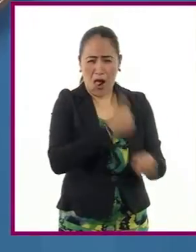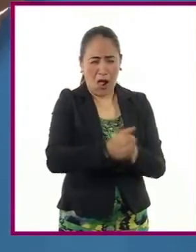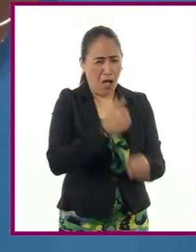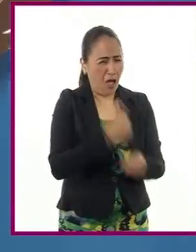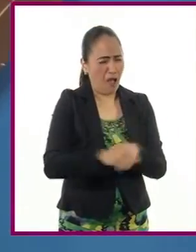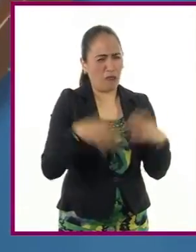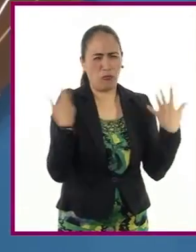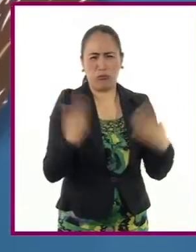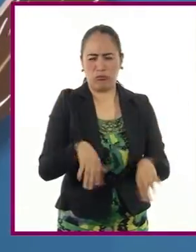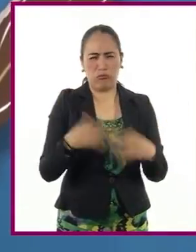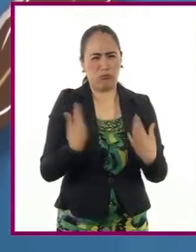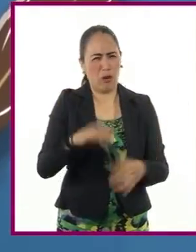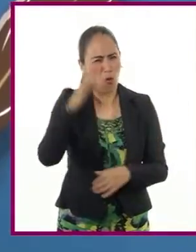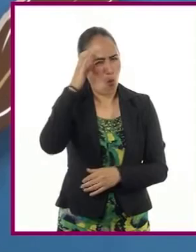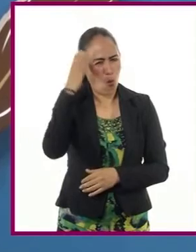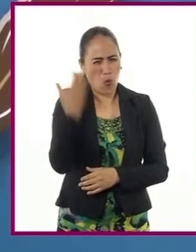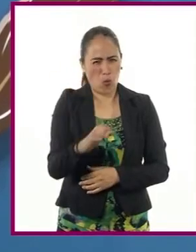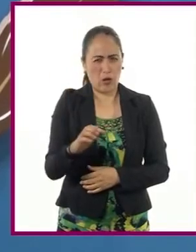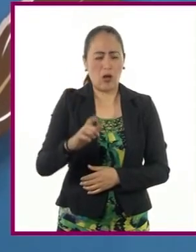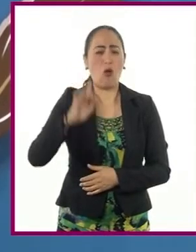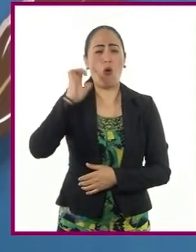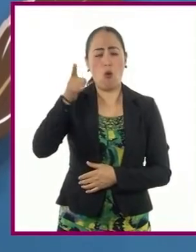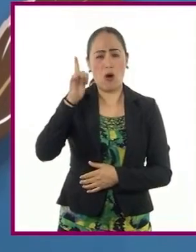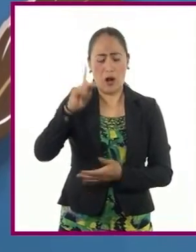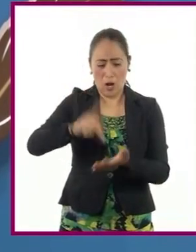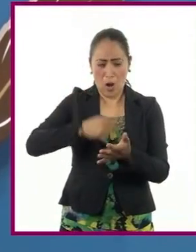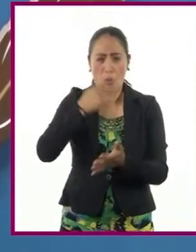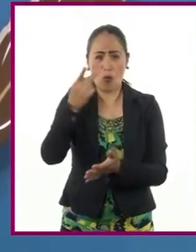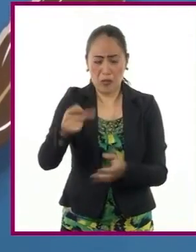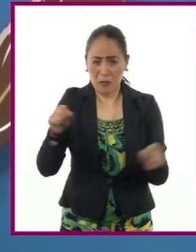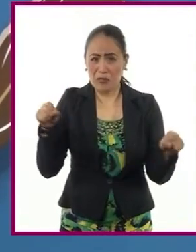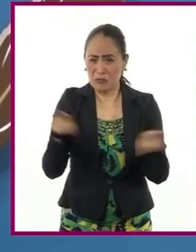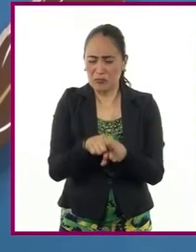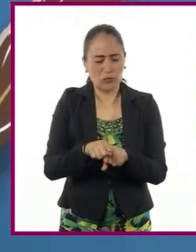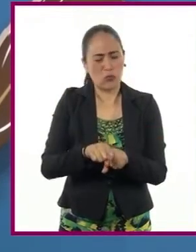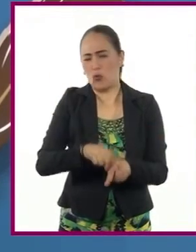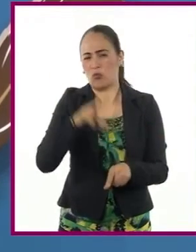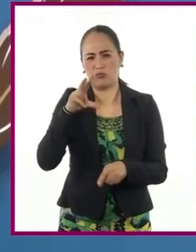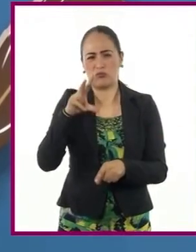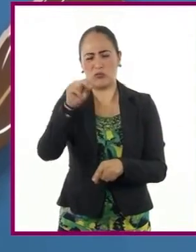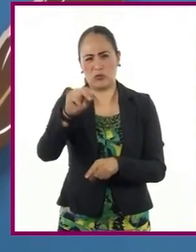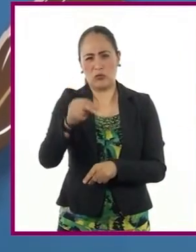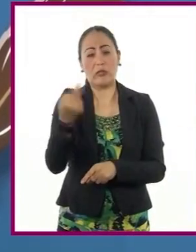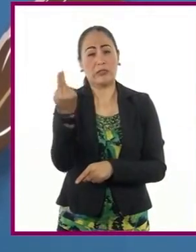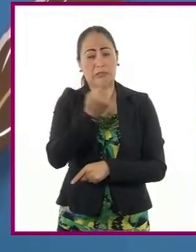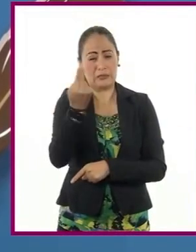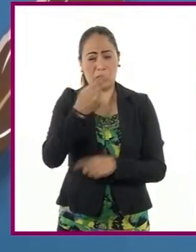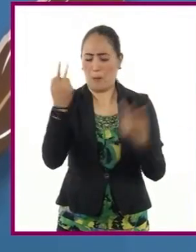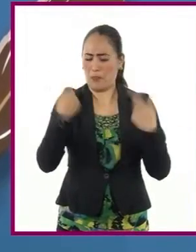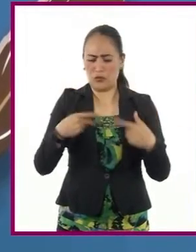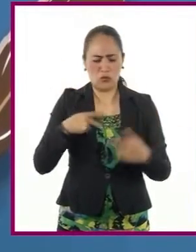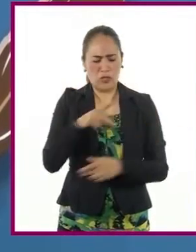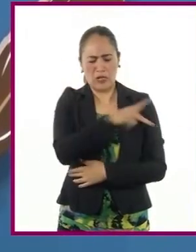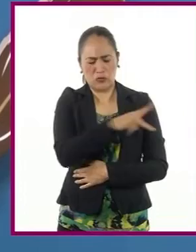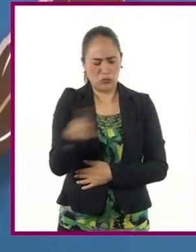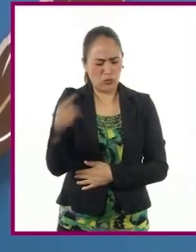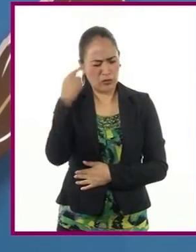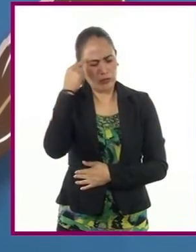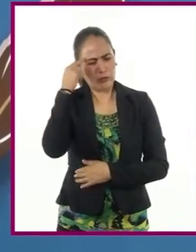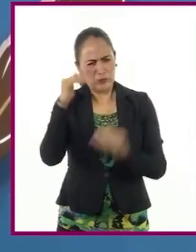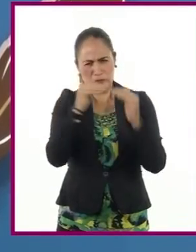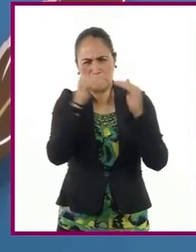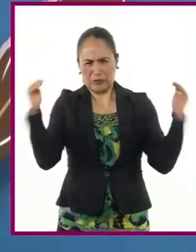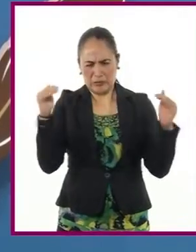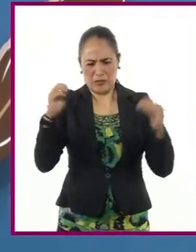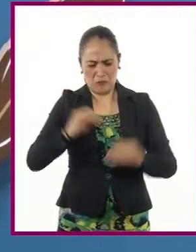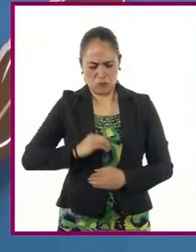historia nos ayude a no repetir estas actitudes y a tener conciencia que todas las personas somos iguales en dignidad